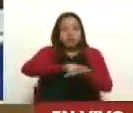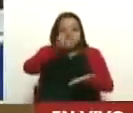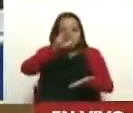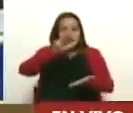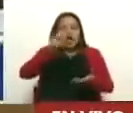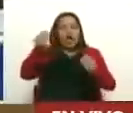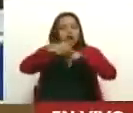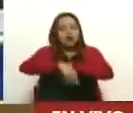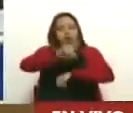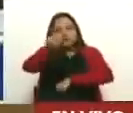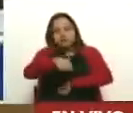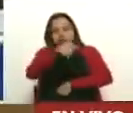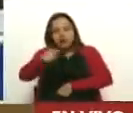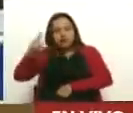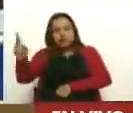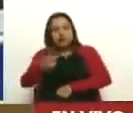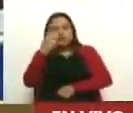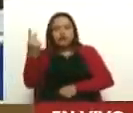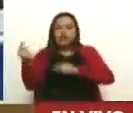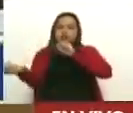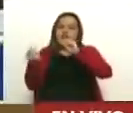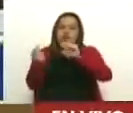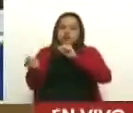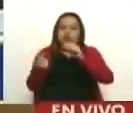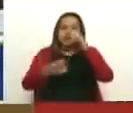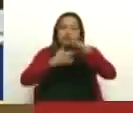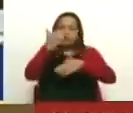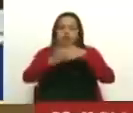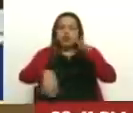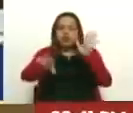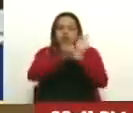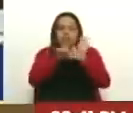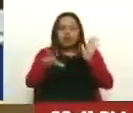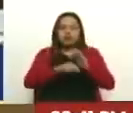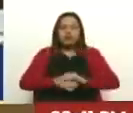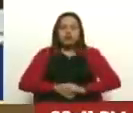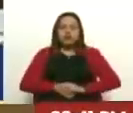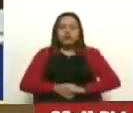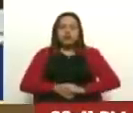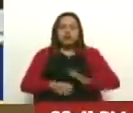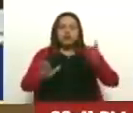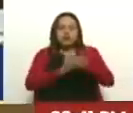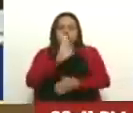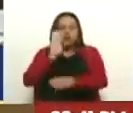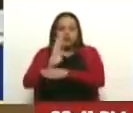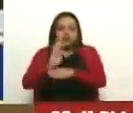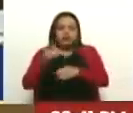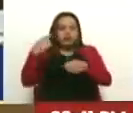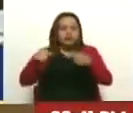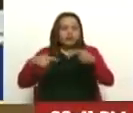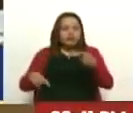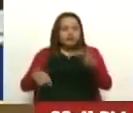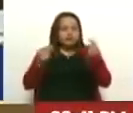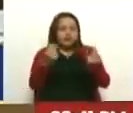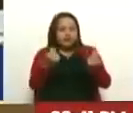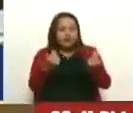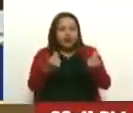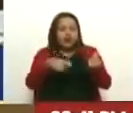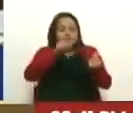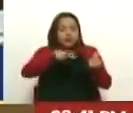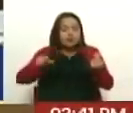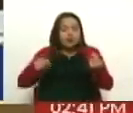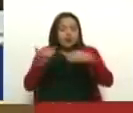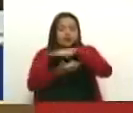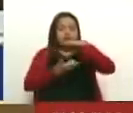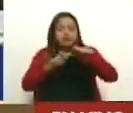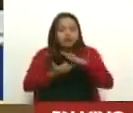aprobar la segunda discusión del proyecto de ley orgánica de extinción de dominio, sírvanse manifestarlo con